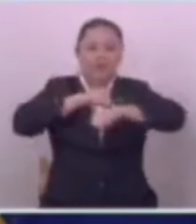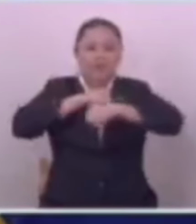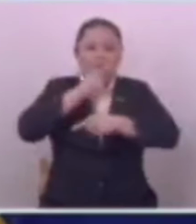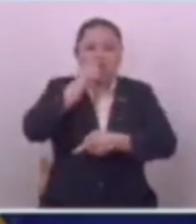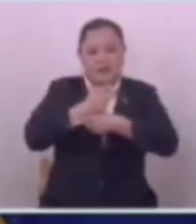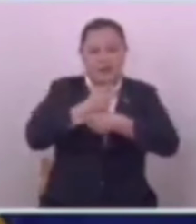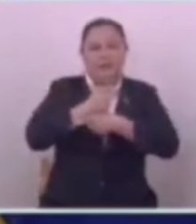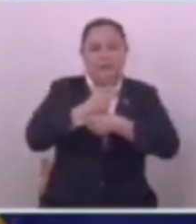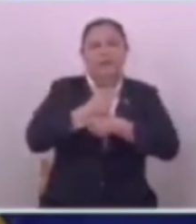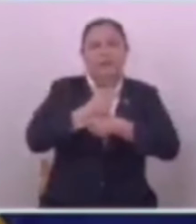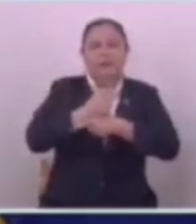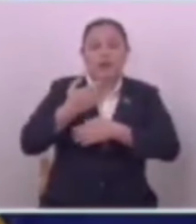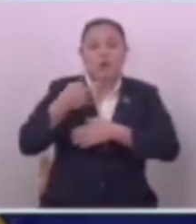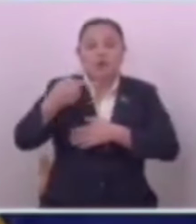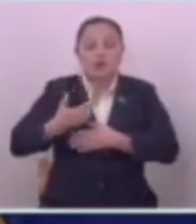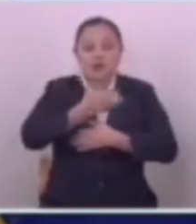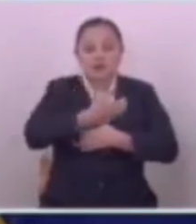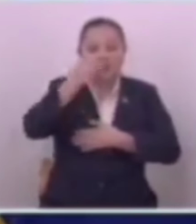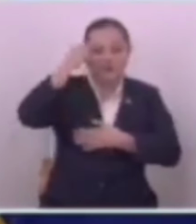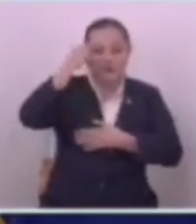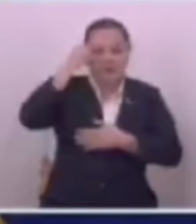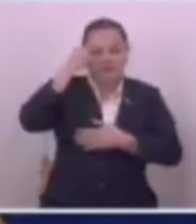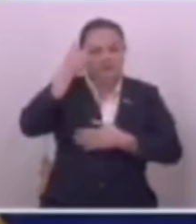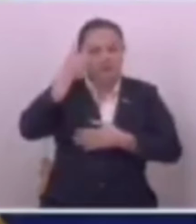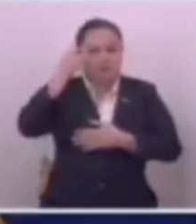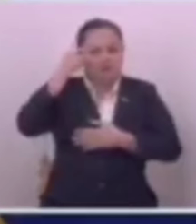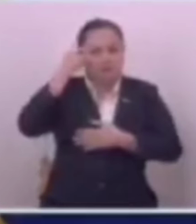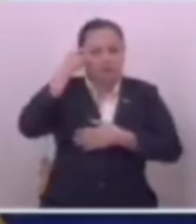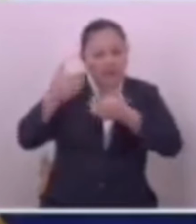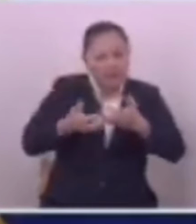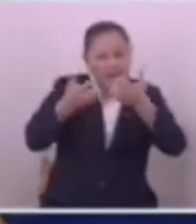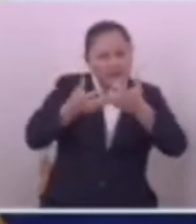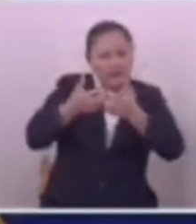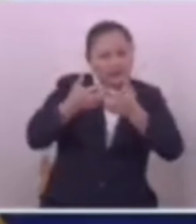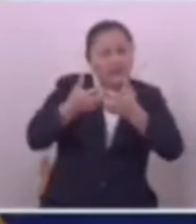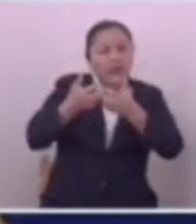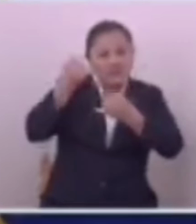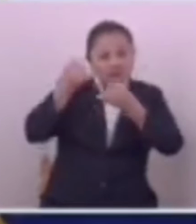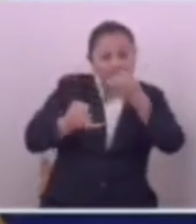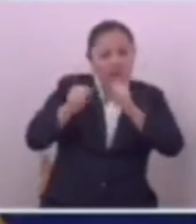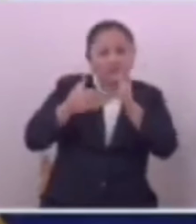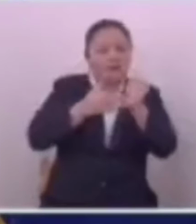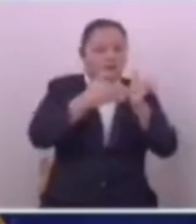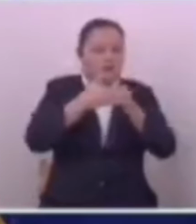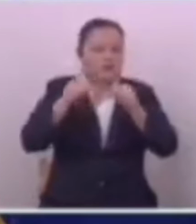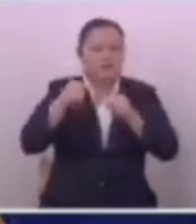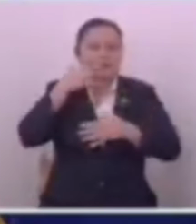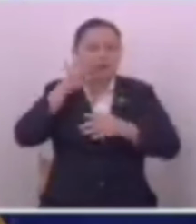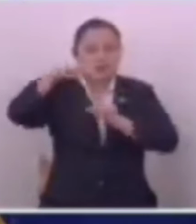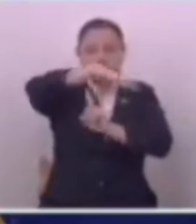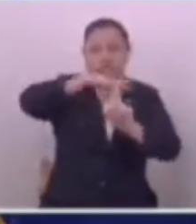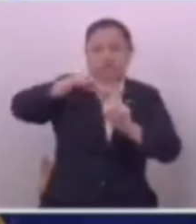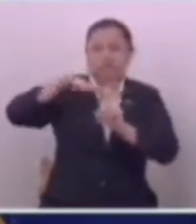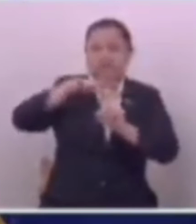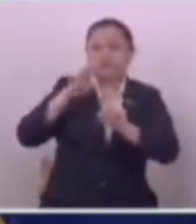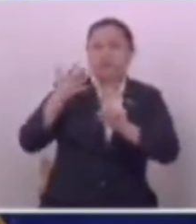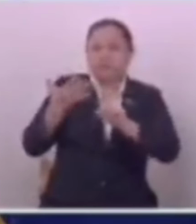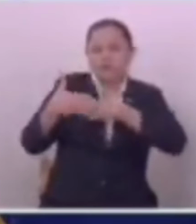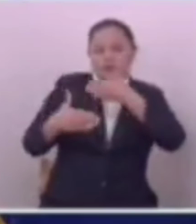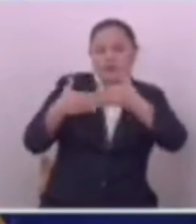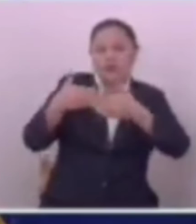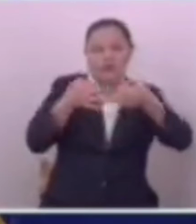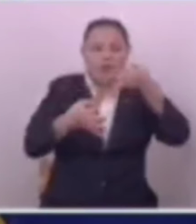momento oportuno y cuando consideramos que las investigaciones han llegado a un punto que es el adecuado para iniciar, como en este caso,